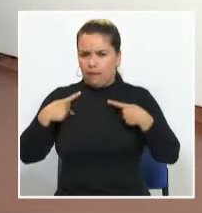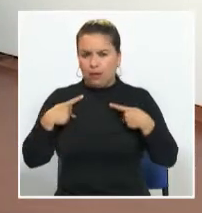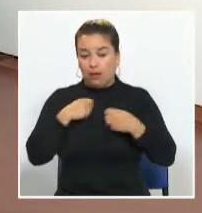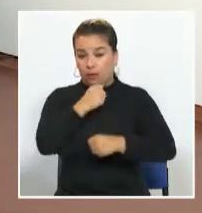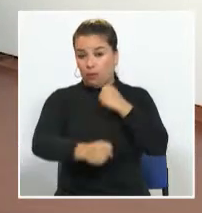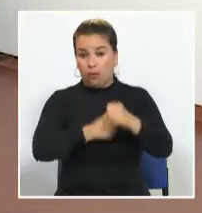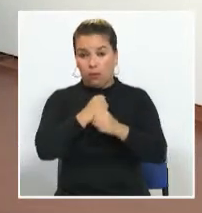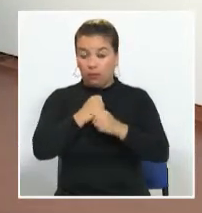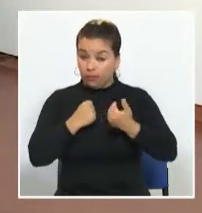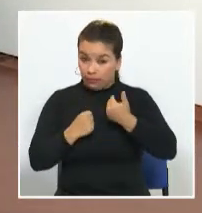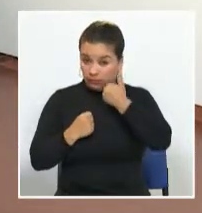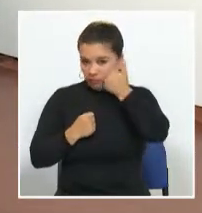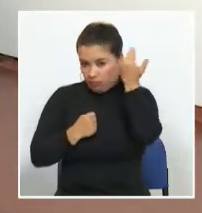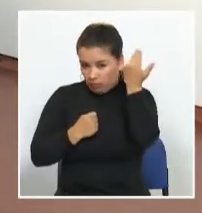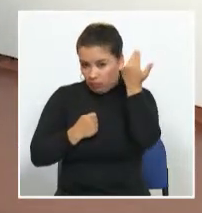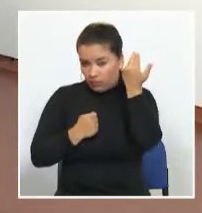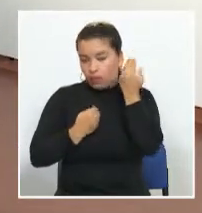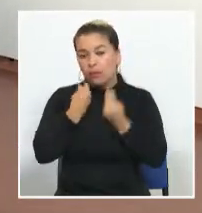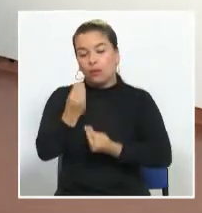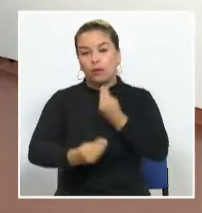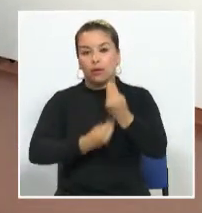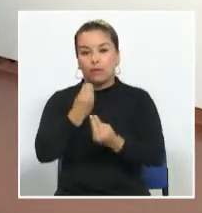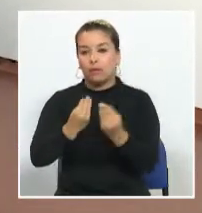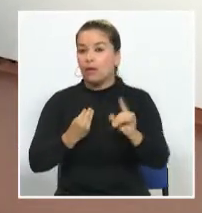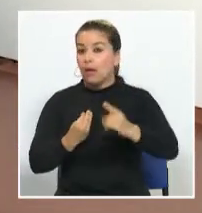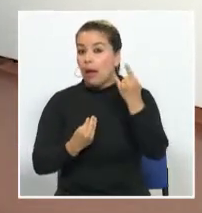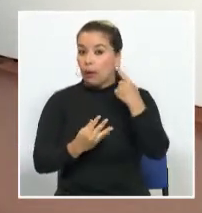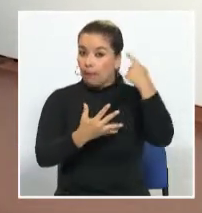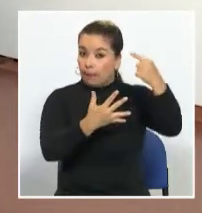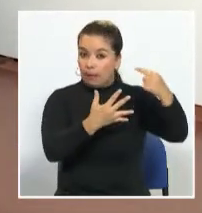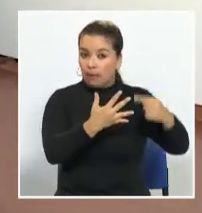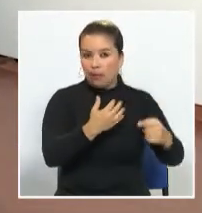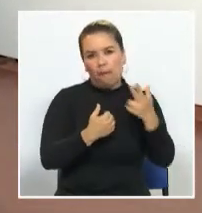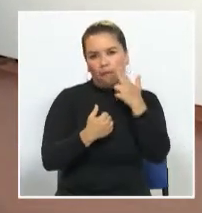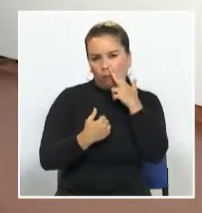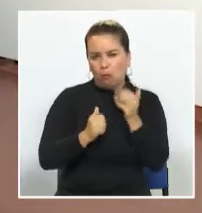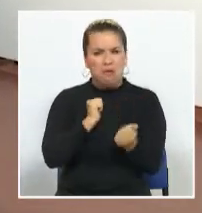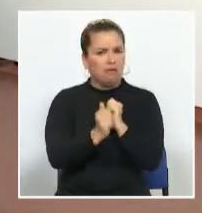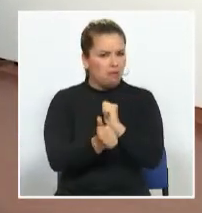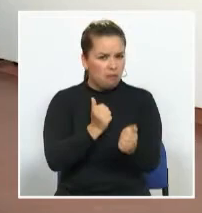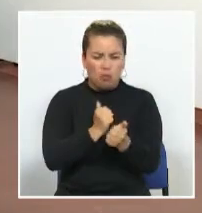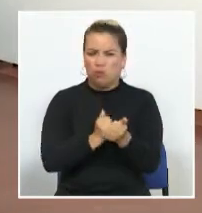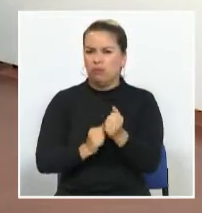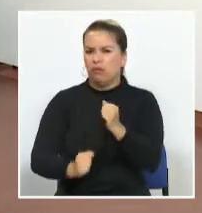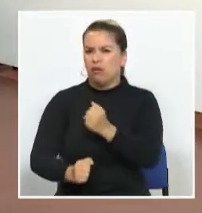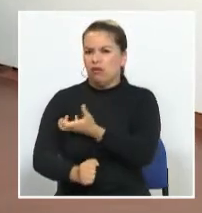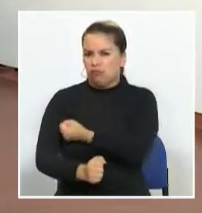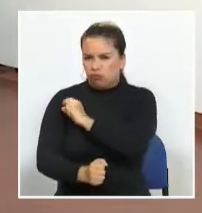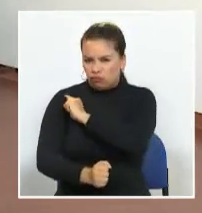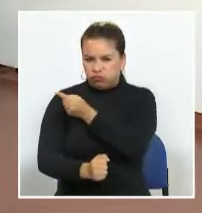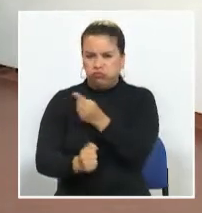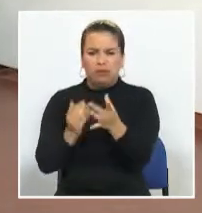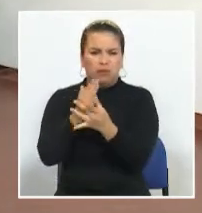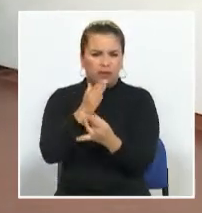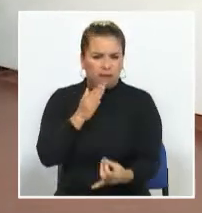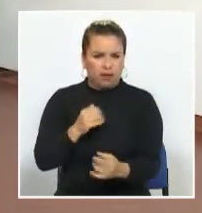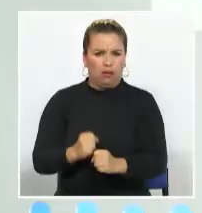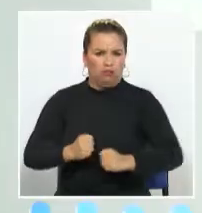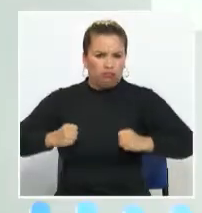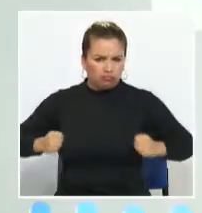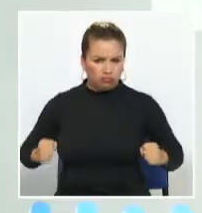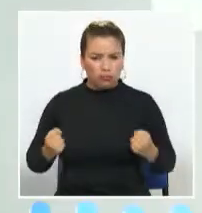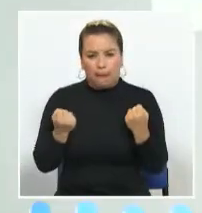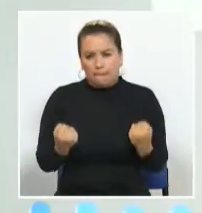adultos, si tenemos alguno de esos factores de riesgo, hipertensión, diabetes, obesidad,